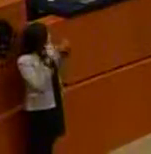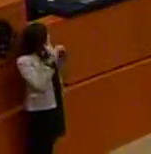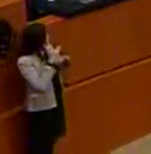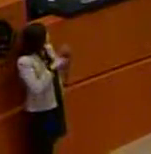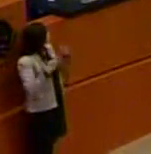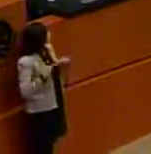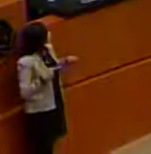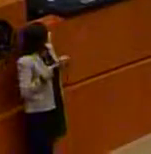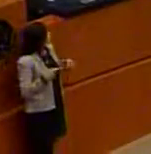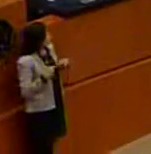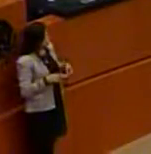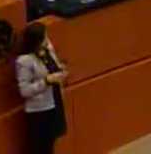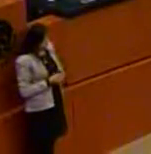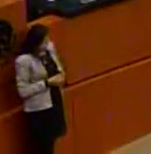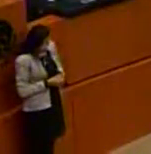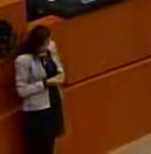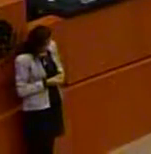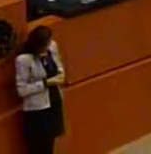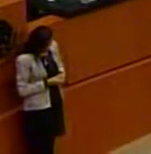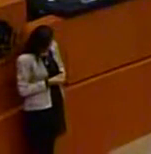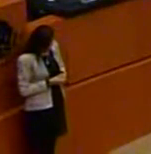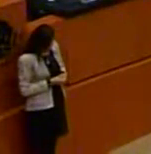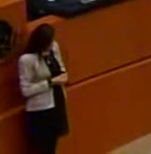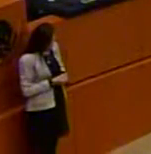una foto todos con esta, que